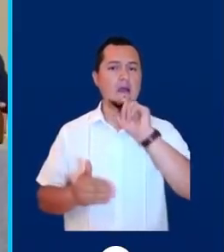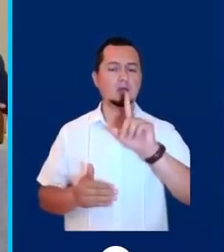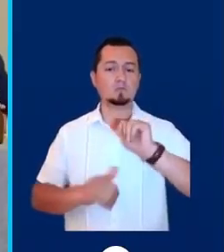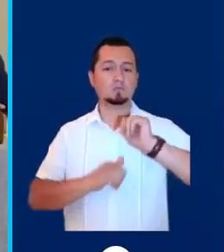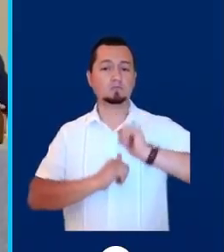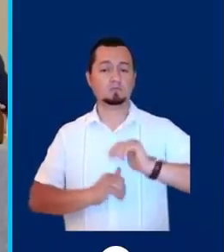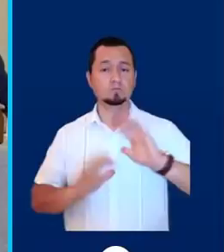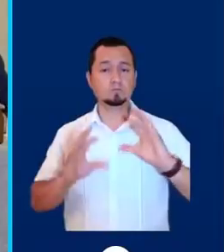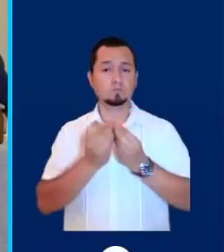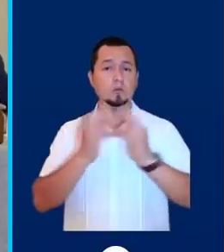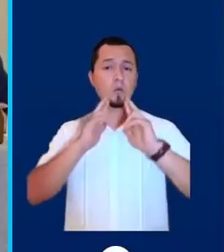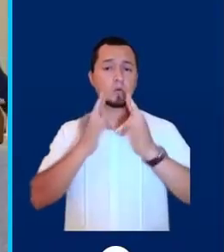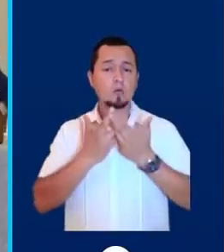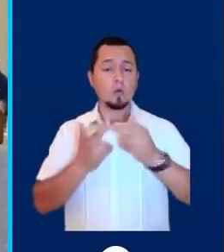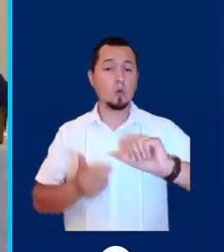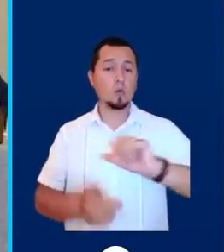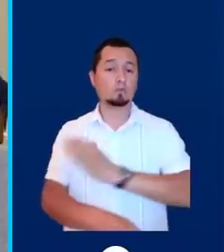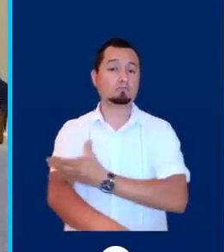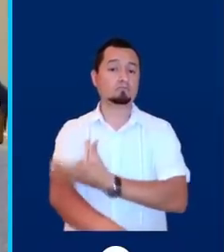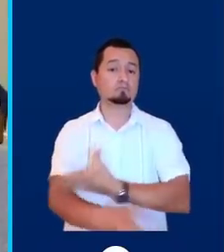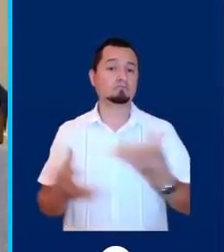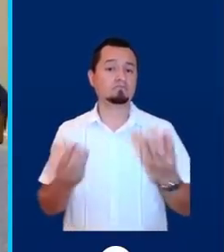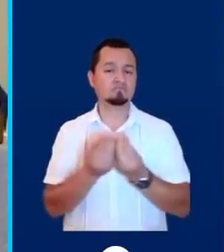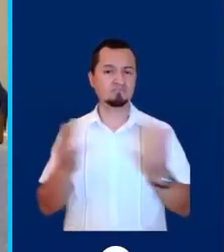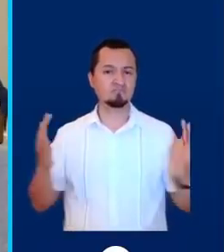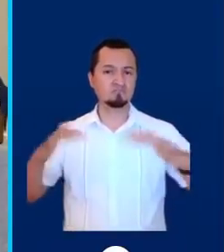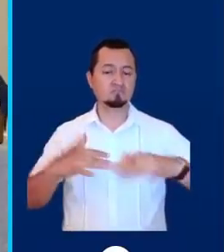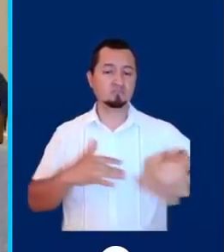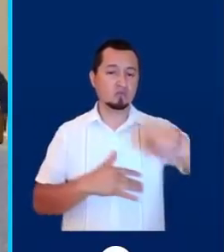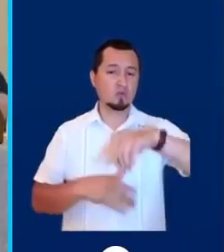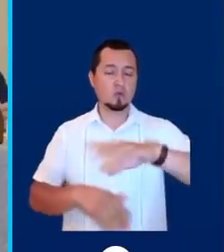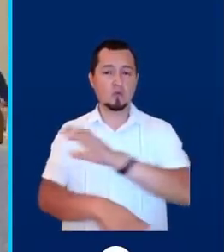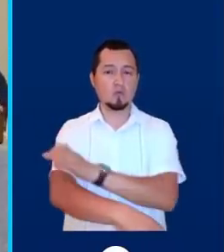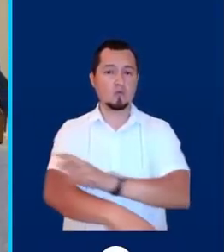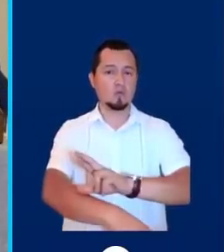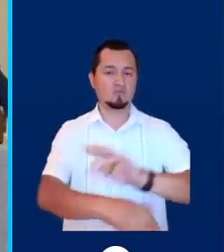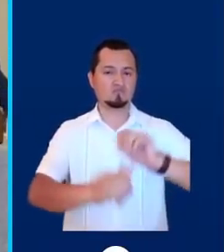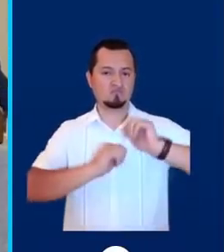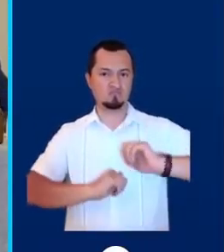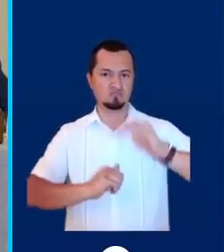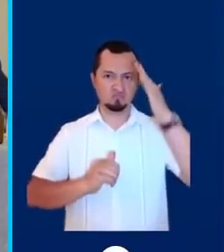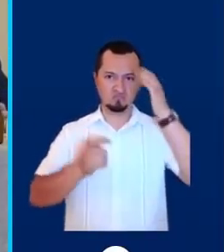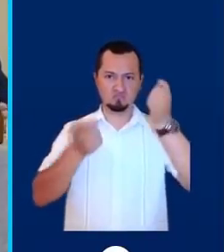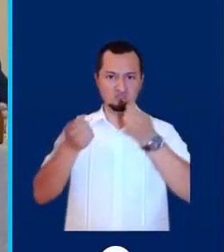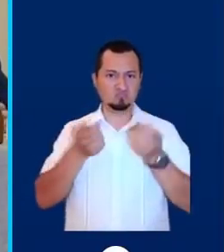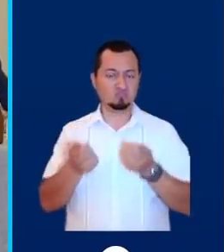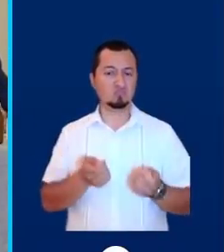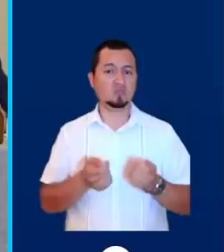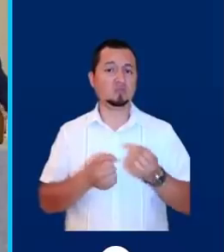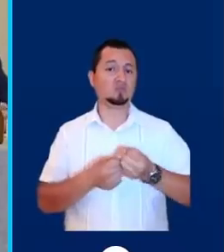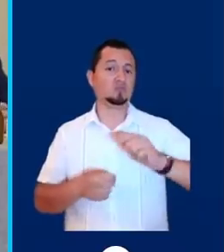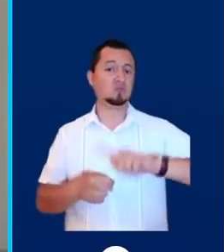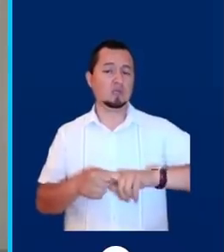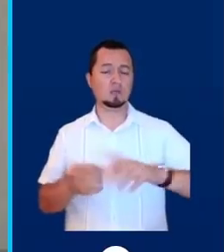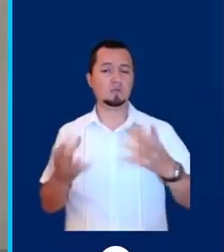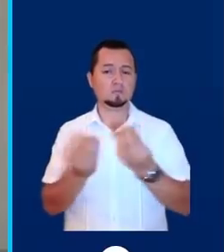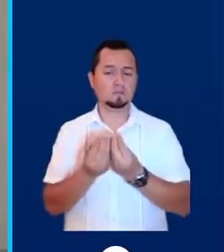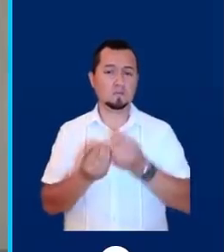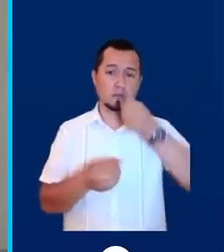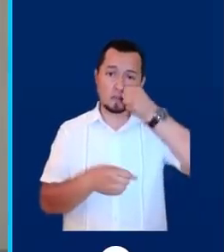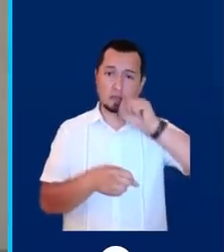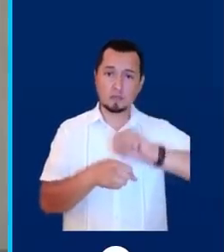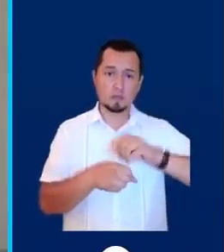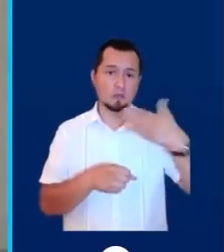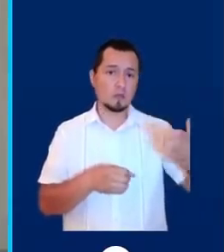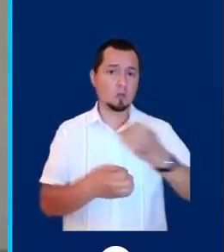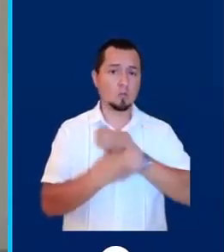reunión en la que me acompañan la Coordinadora Estratégica de Desarrollo Social, el Secretario